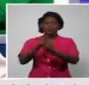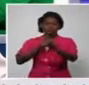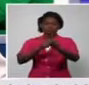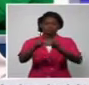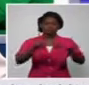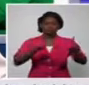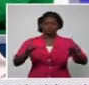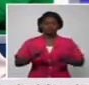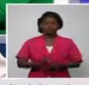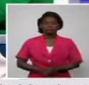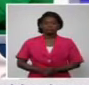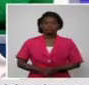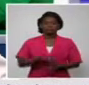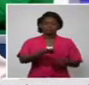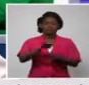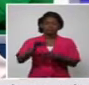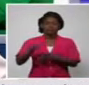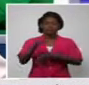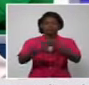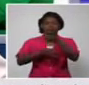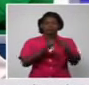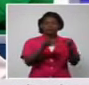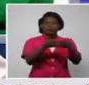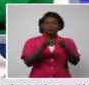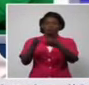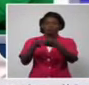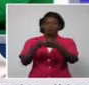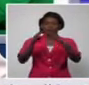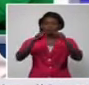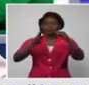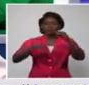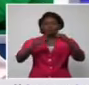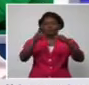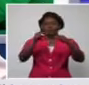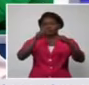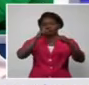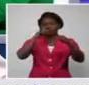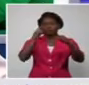los menores de 20 años con una cifra elevada,